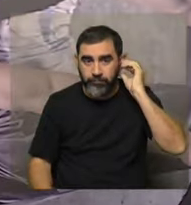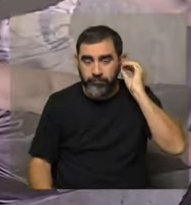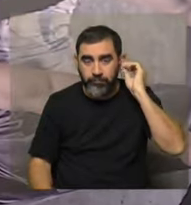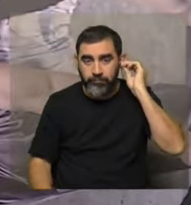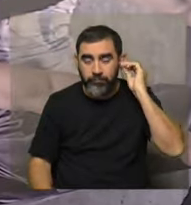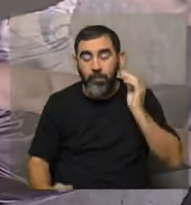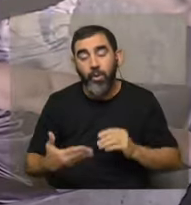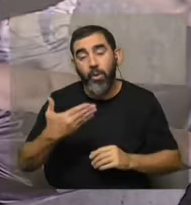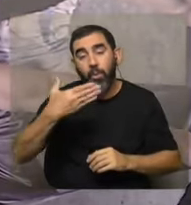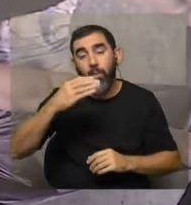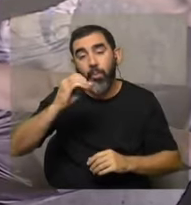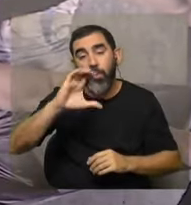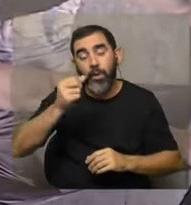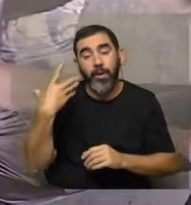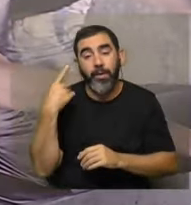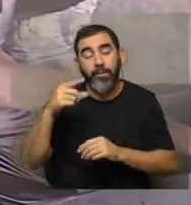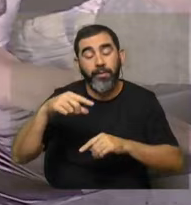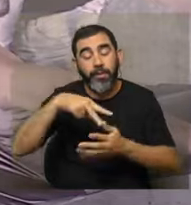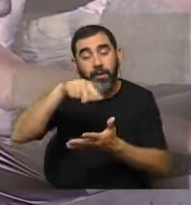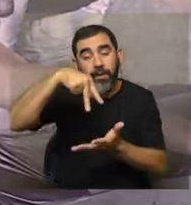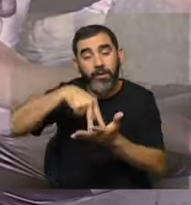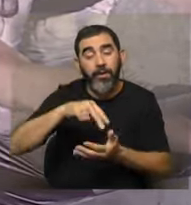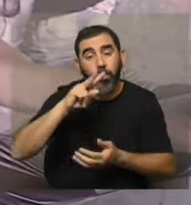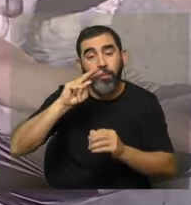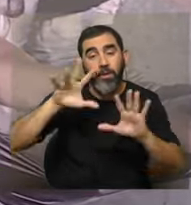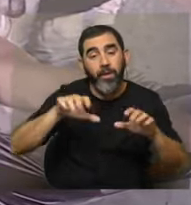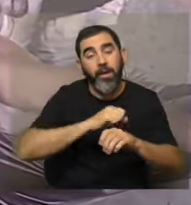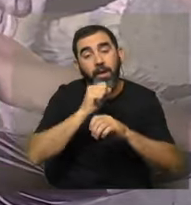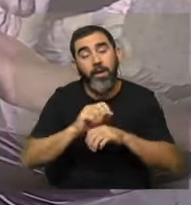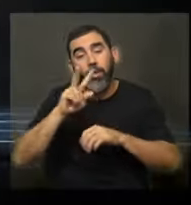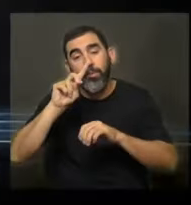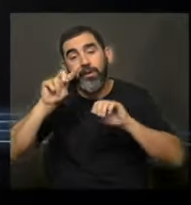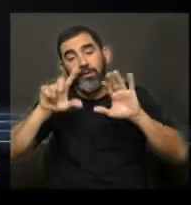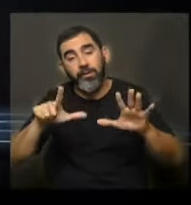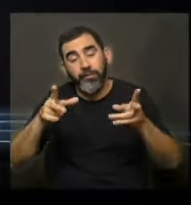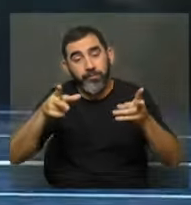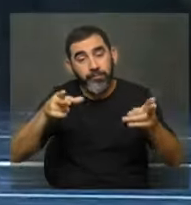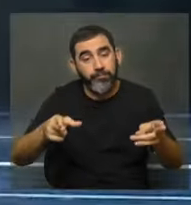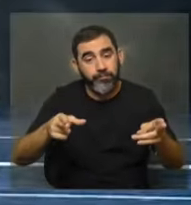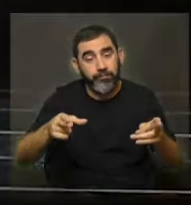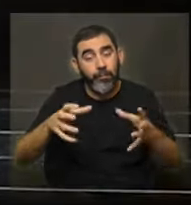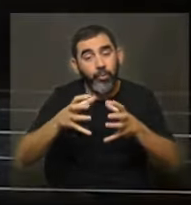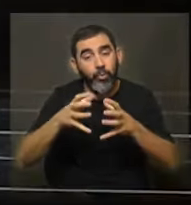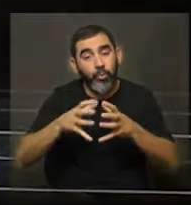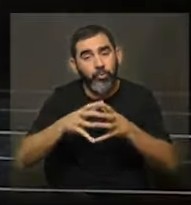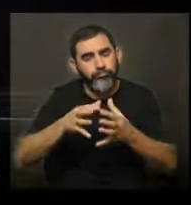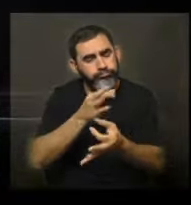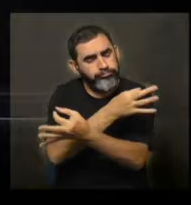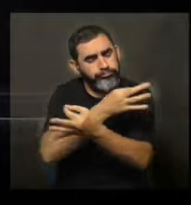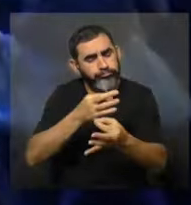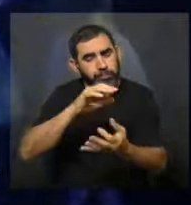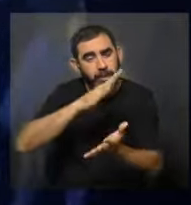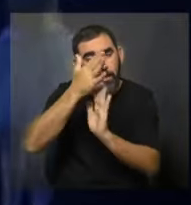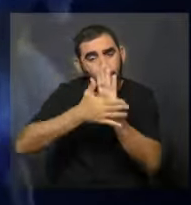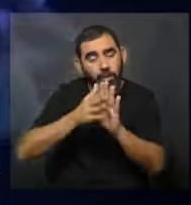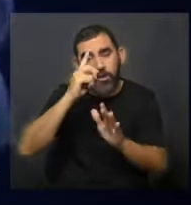Julio boca dirigió el ballet Nacional del sodre entre 2010 y 2017 periodo en el que el elenco logró un gran prestigio nacional